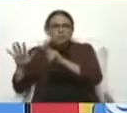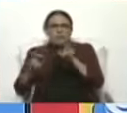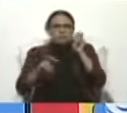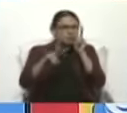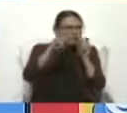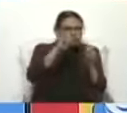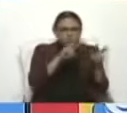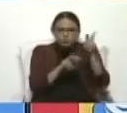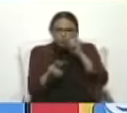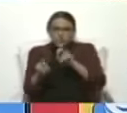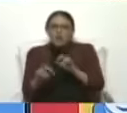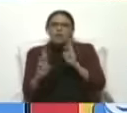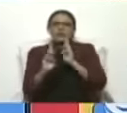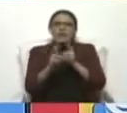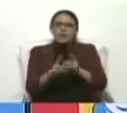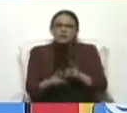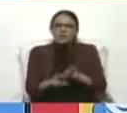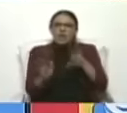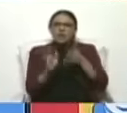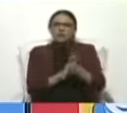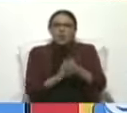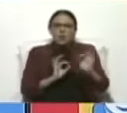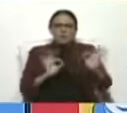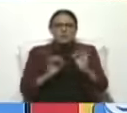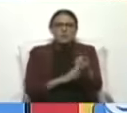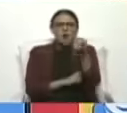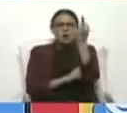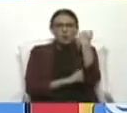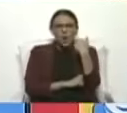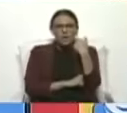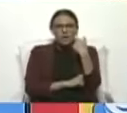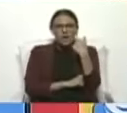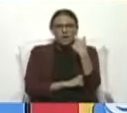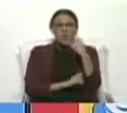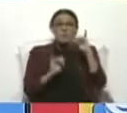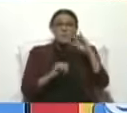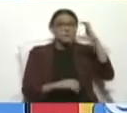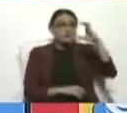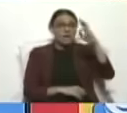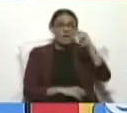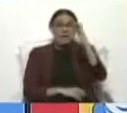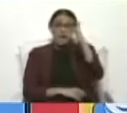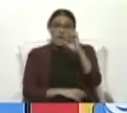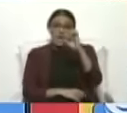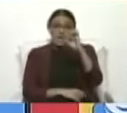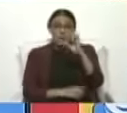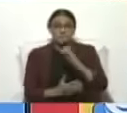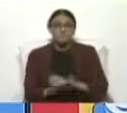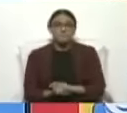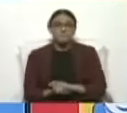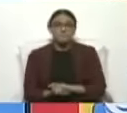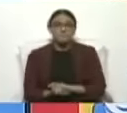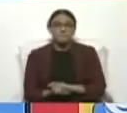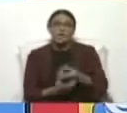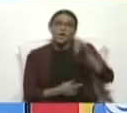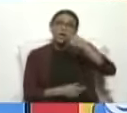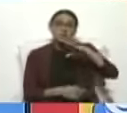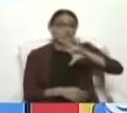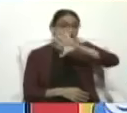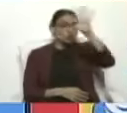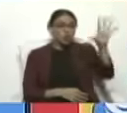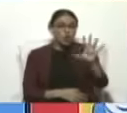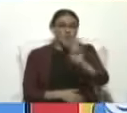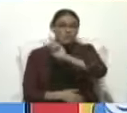los resultados del simulacro que hizo ayer el CNE en todo el territorio